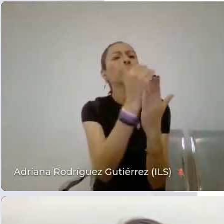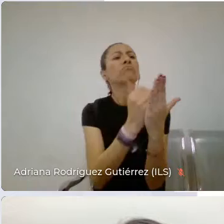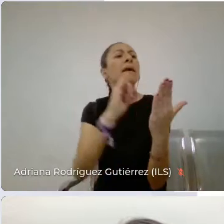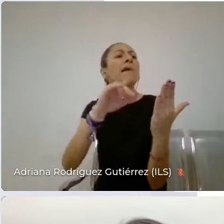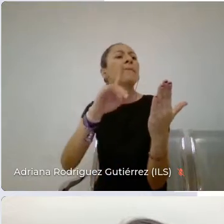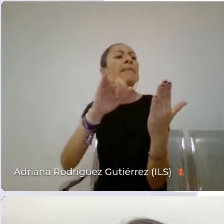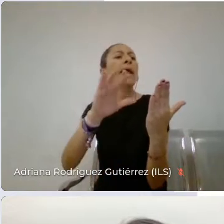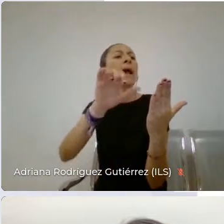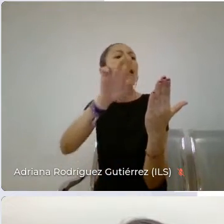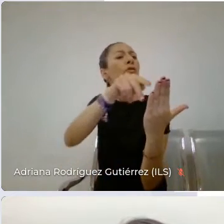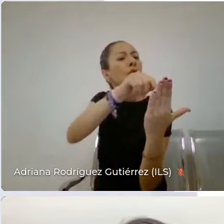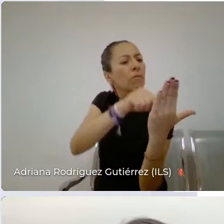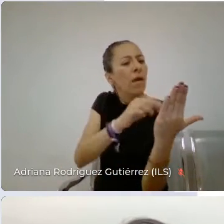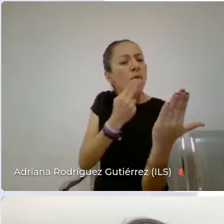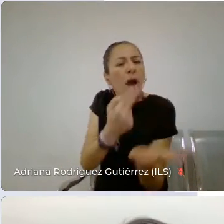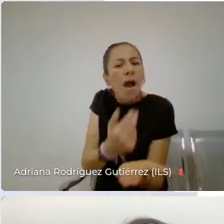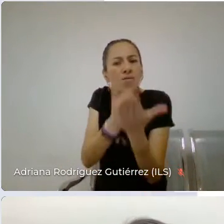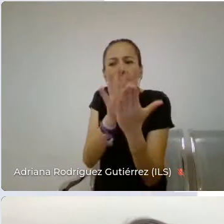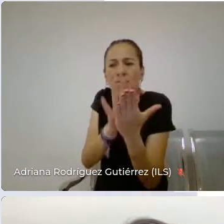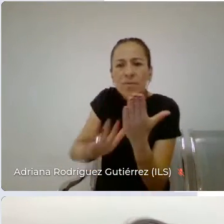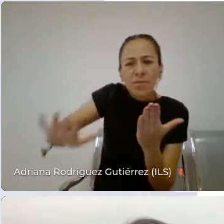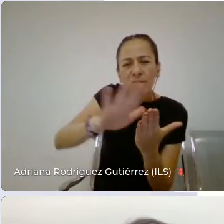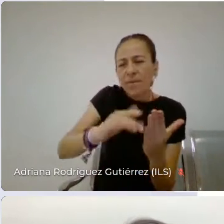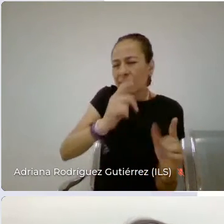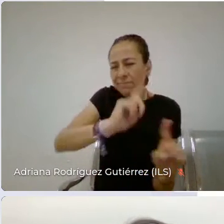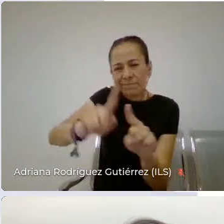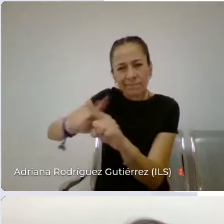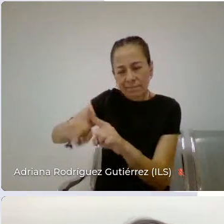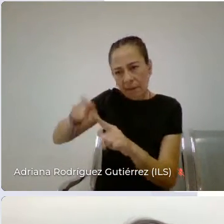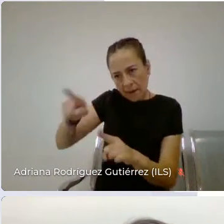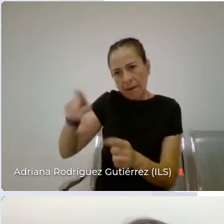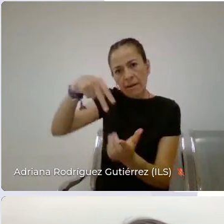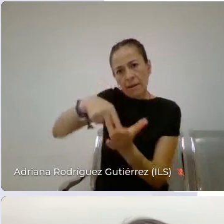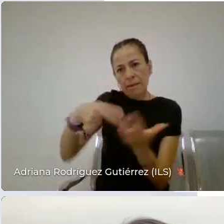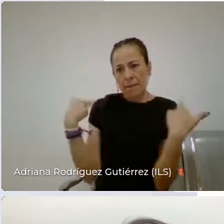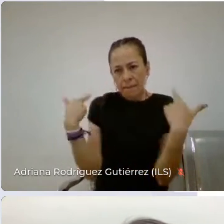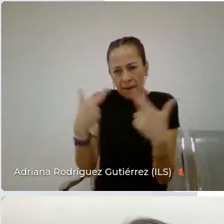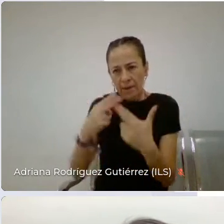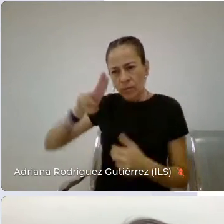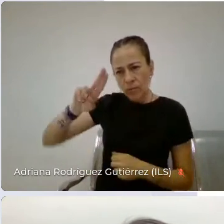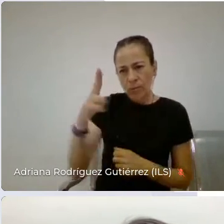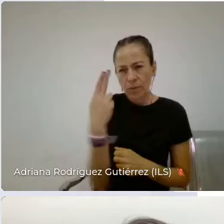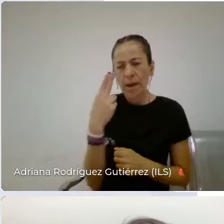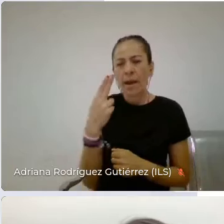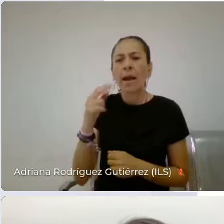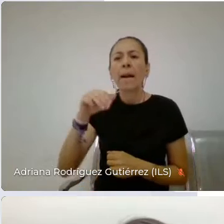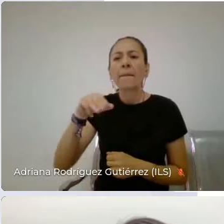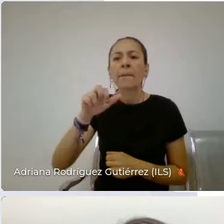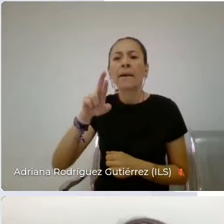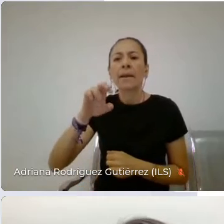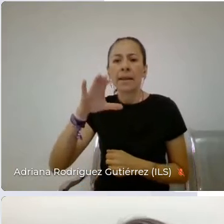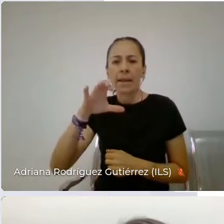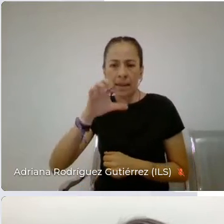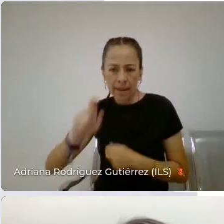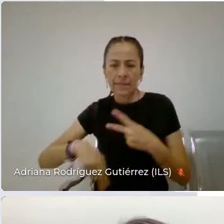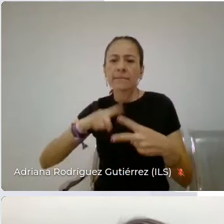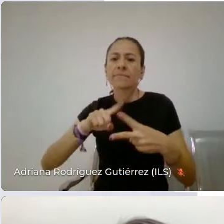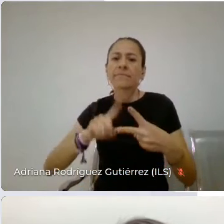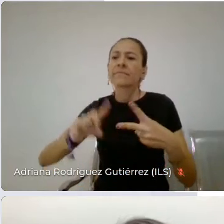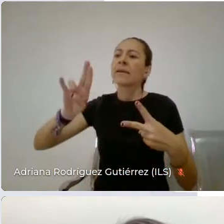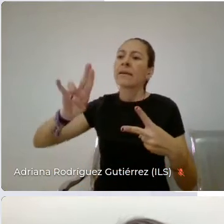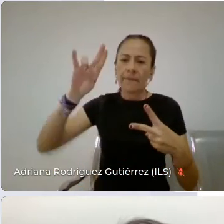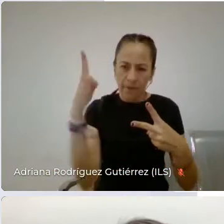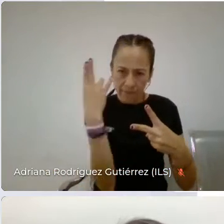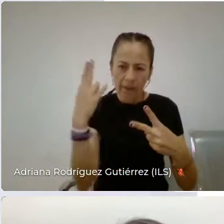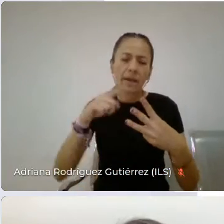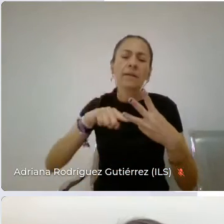planeación estratégica. Él ha sido catedrático en universidades como la Universidad de las Américas, la Universidad Iberoamericana, la Universidad Modelo,